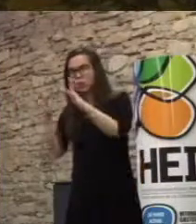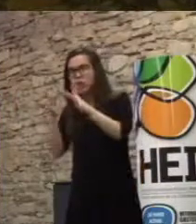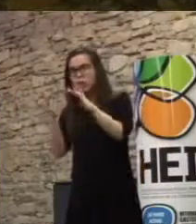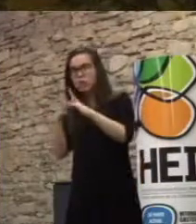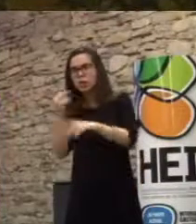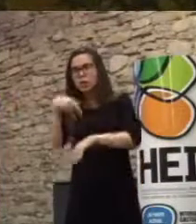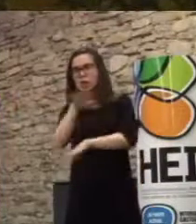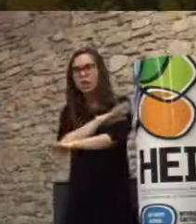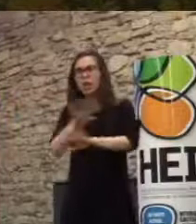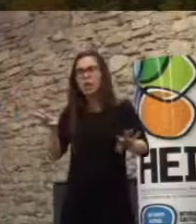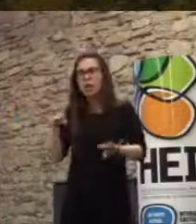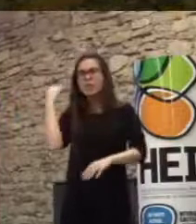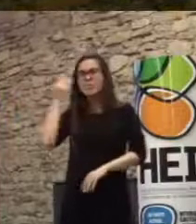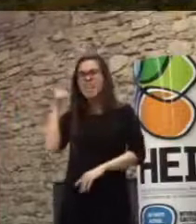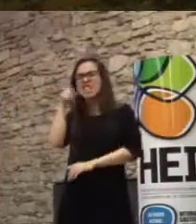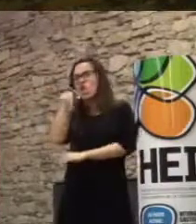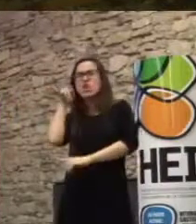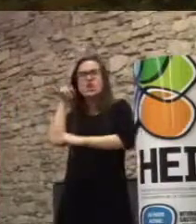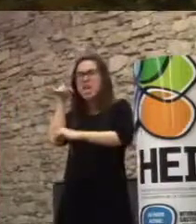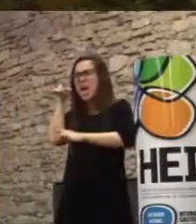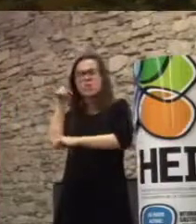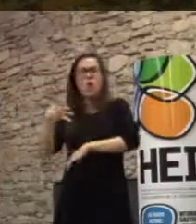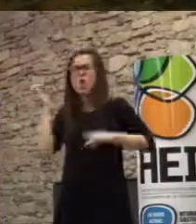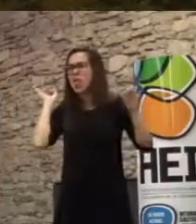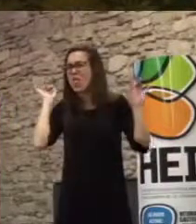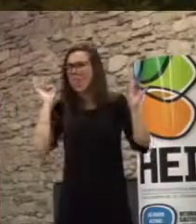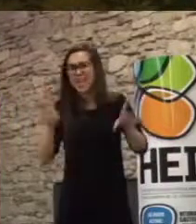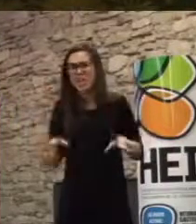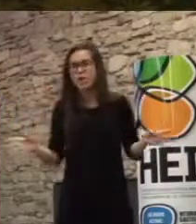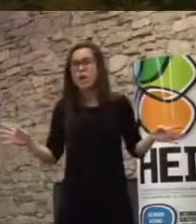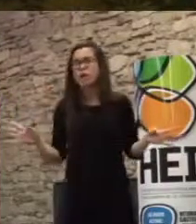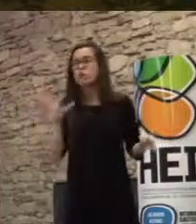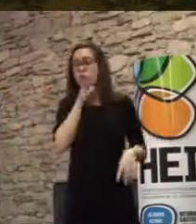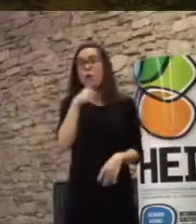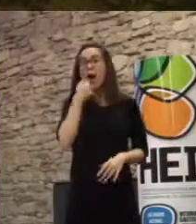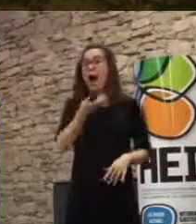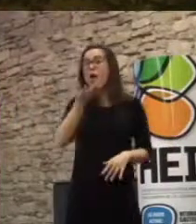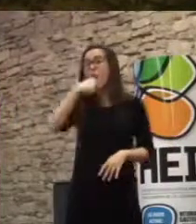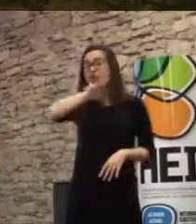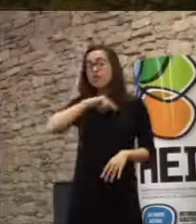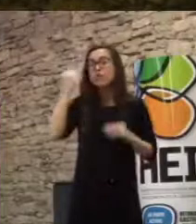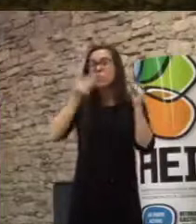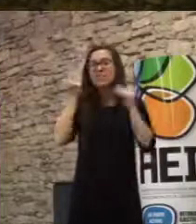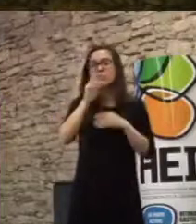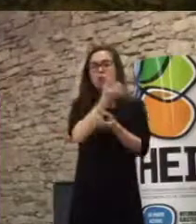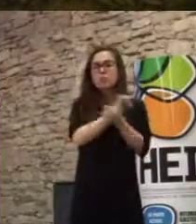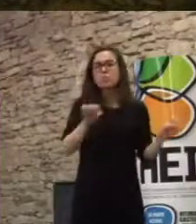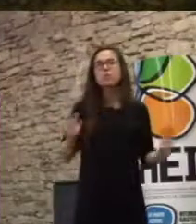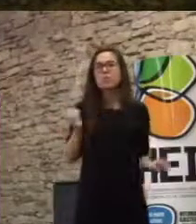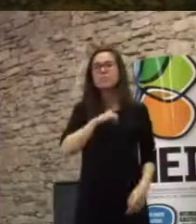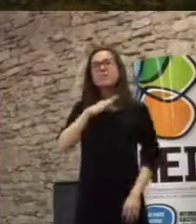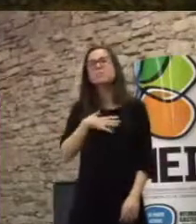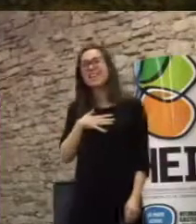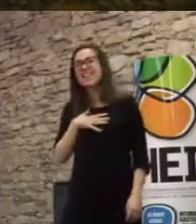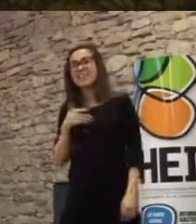eso es el porque porque lo que hoy llamamos imposible es la certeza de mañana no hace falta más